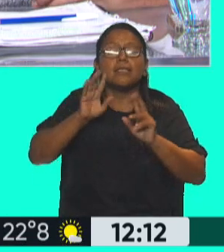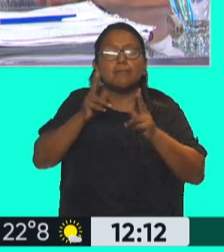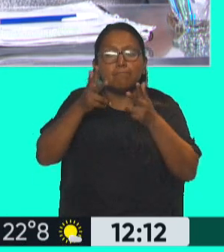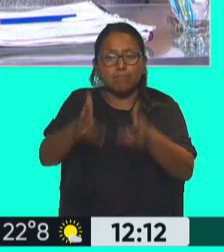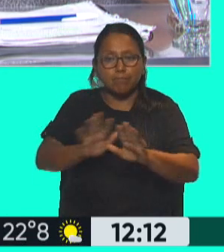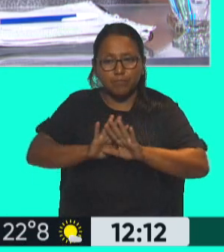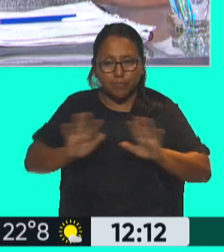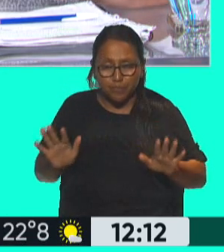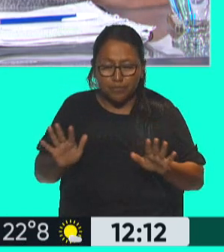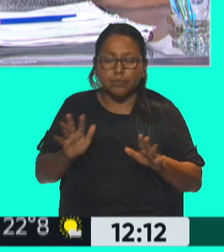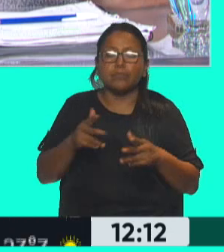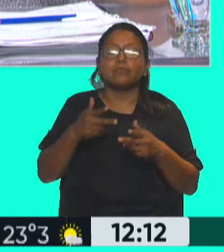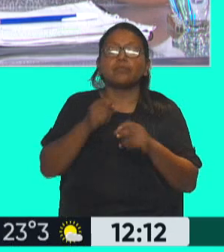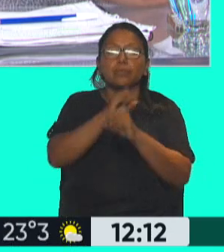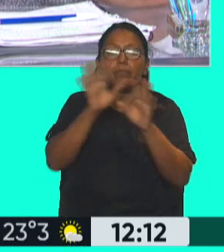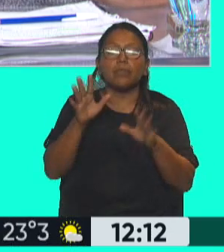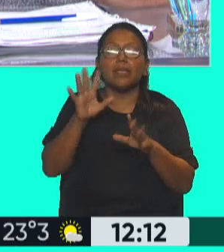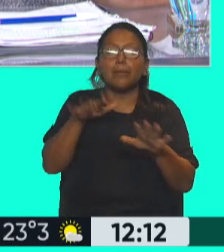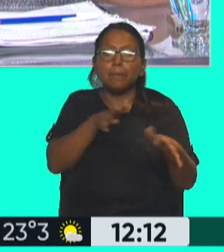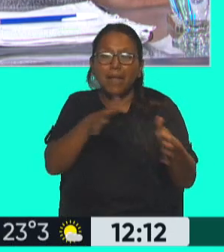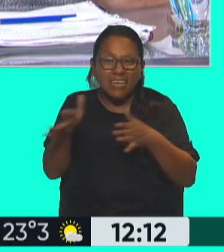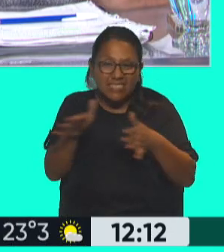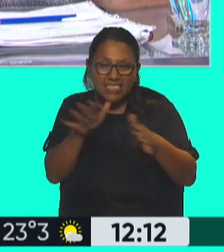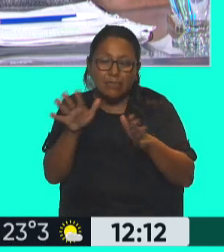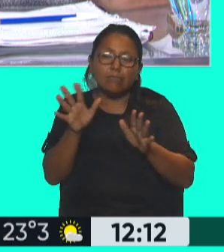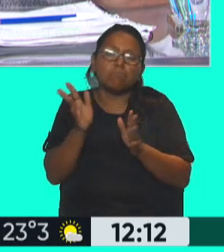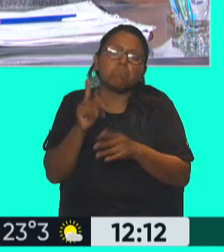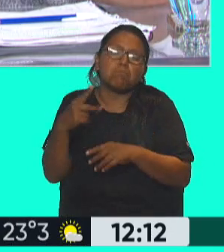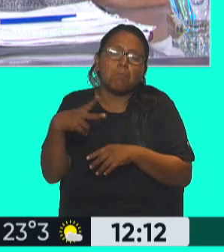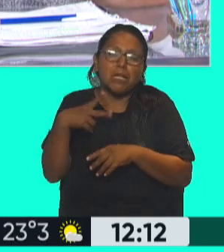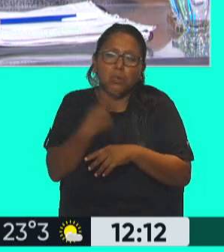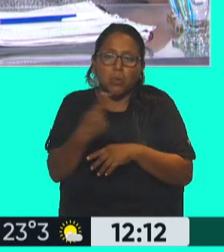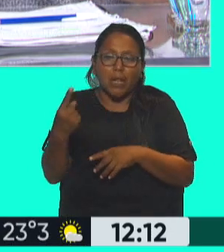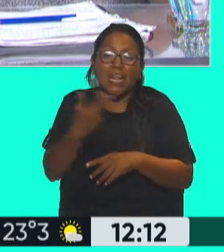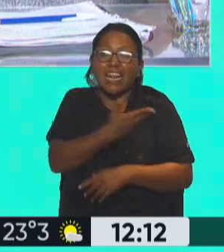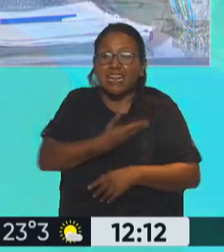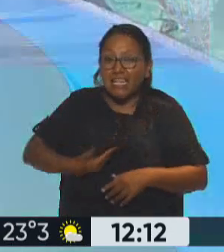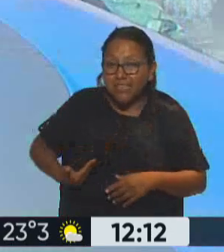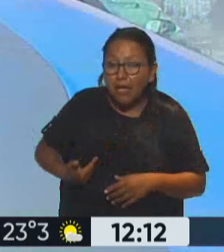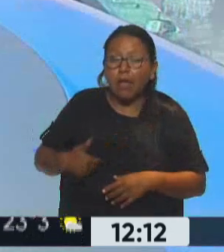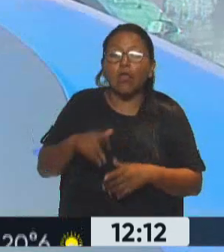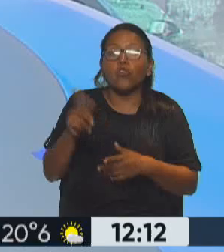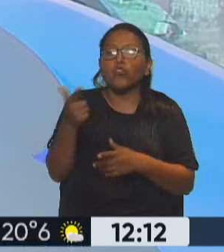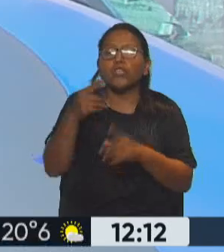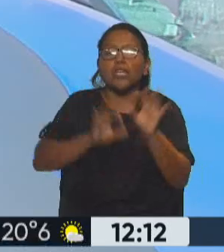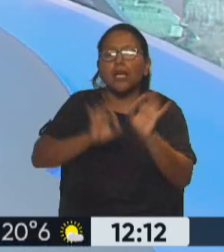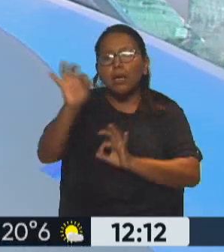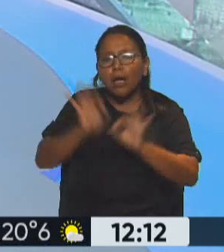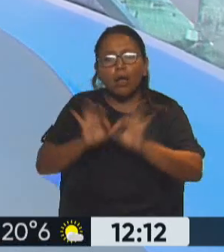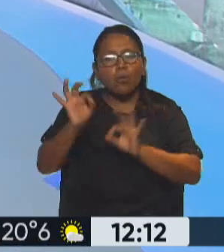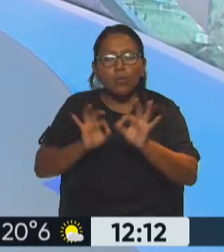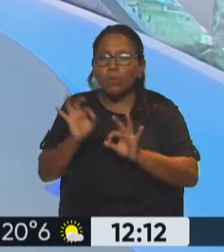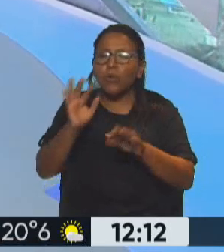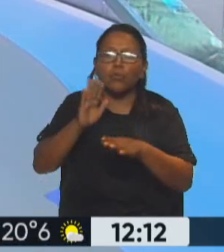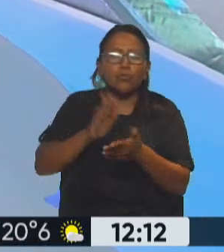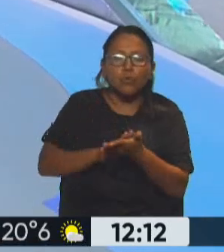Pablo, siempre aclarando una cosa. Las estimaciones son privadas. El Estado no tiene sus propios cálculos estimativos sobre